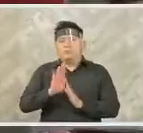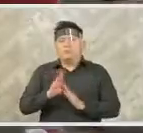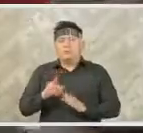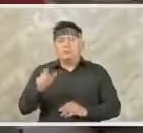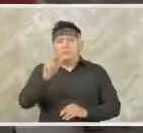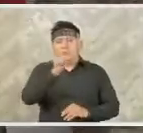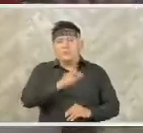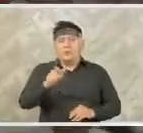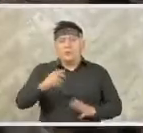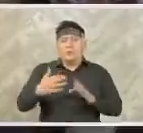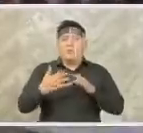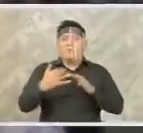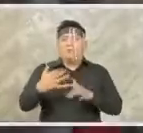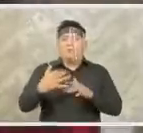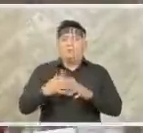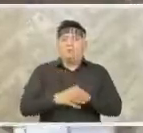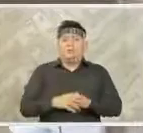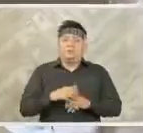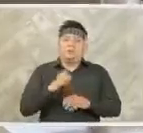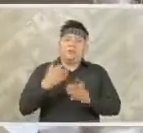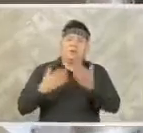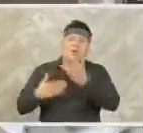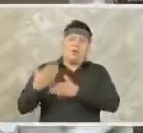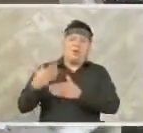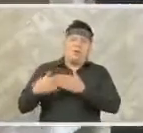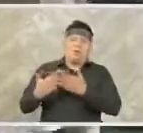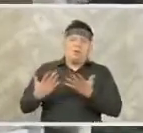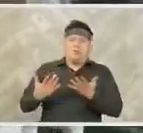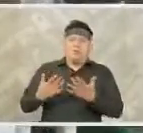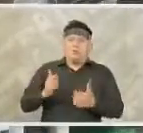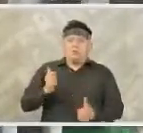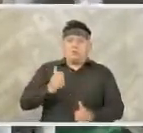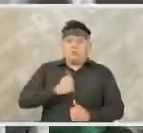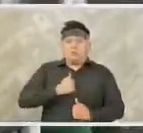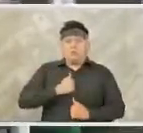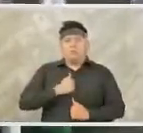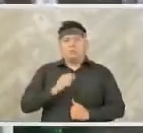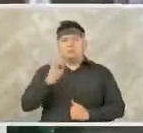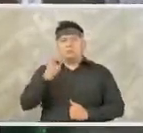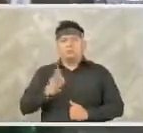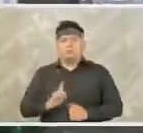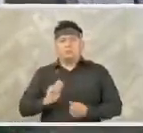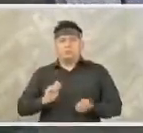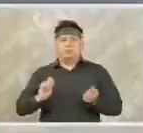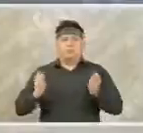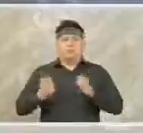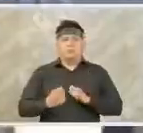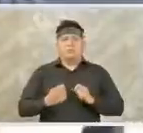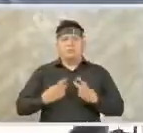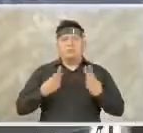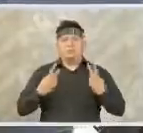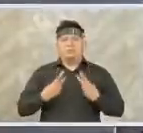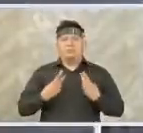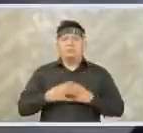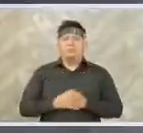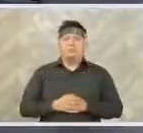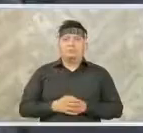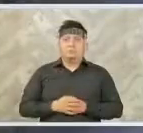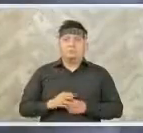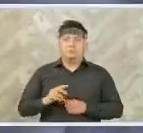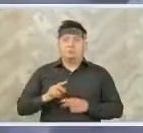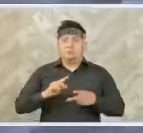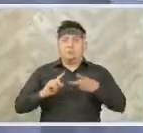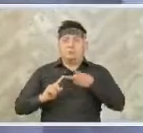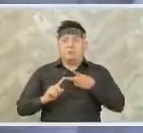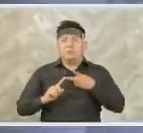conflicto armado, no por las situaciones que han vivido, sino por sus decisiones, hoy están cambiando sus condiciones de vida. Tuvimos un segundo